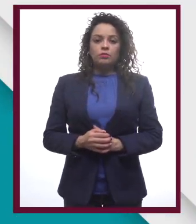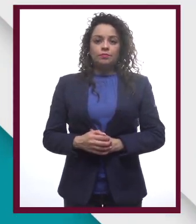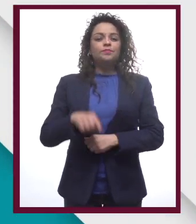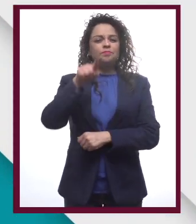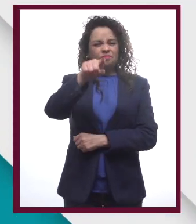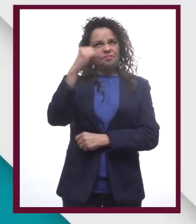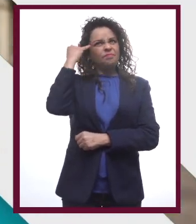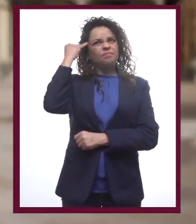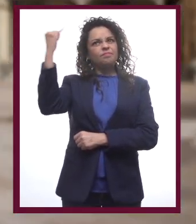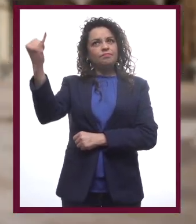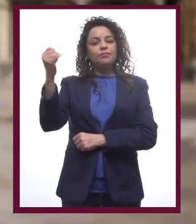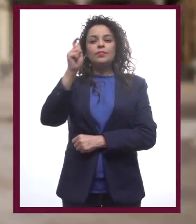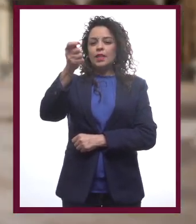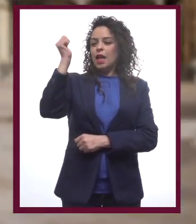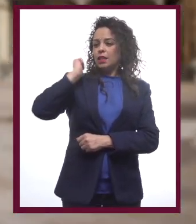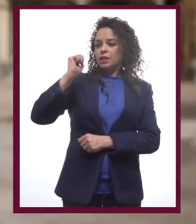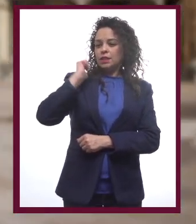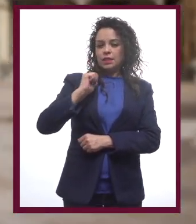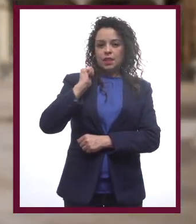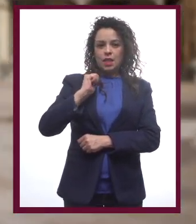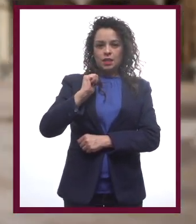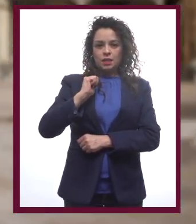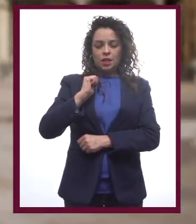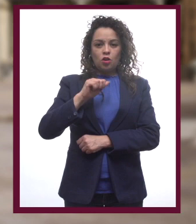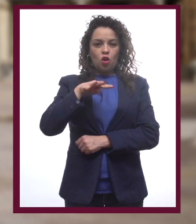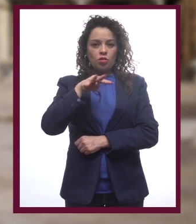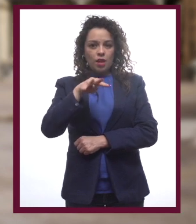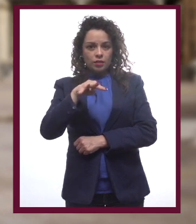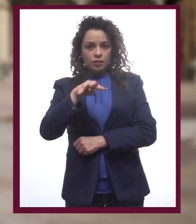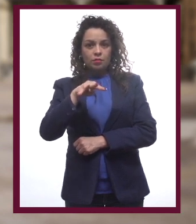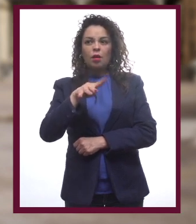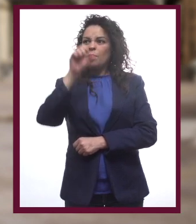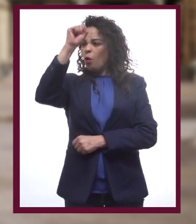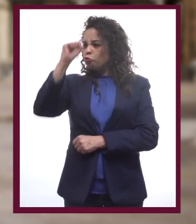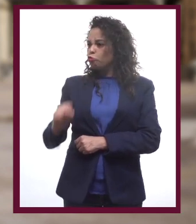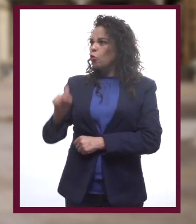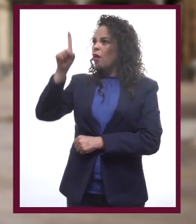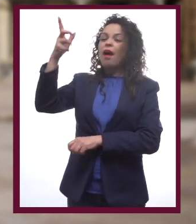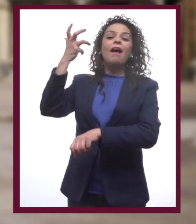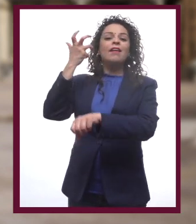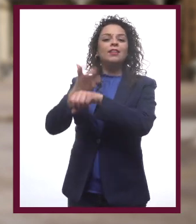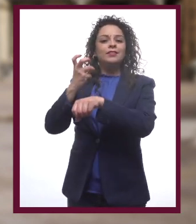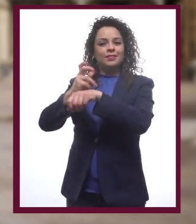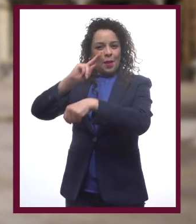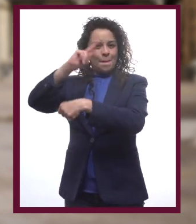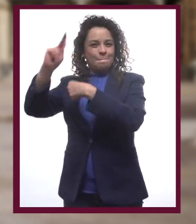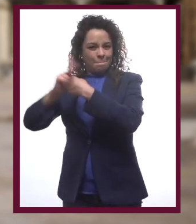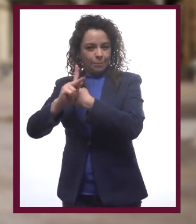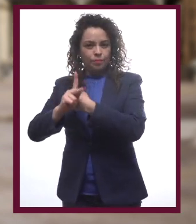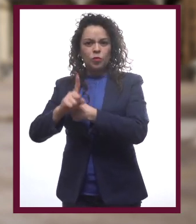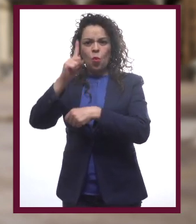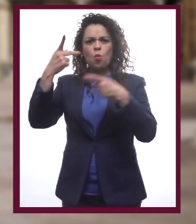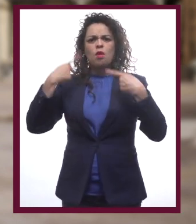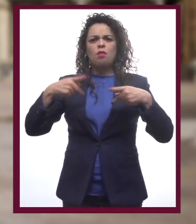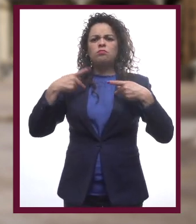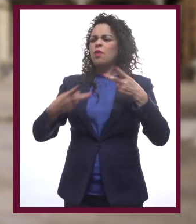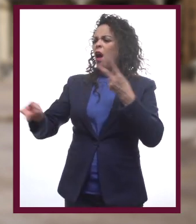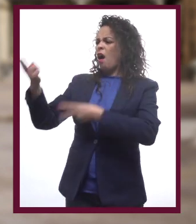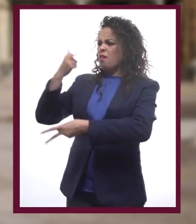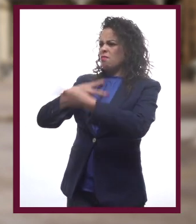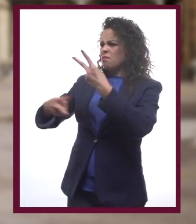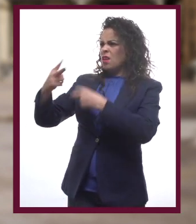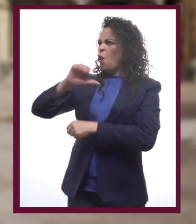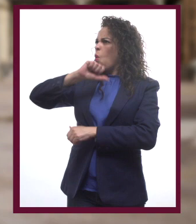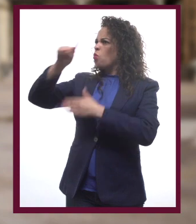difunde. Imaginemos que en el siglo XIX a un pueblo apartado del sur de Estados Unidos llega un